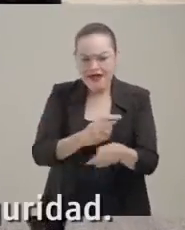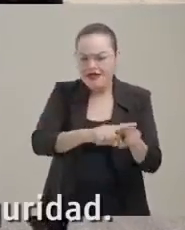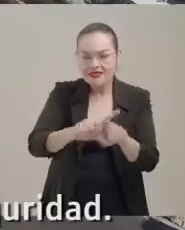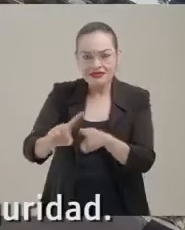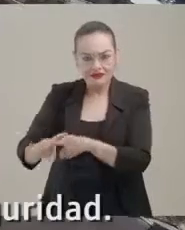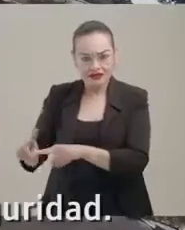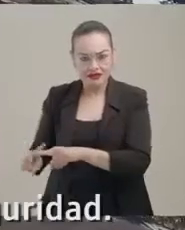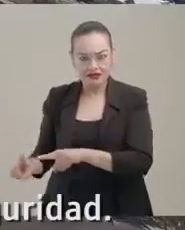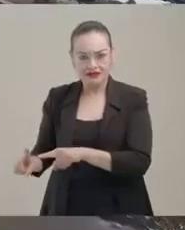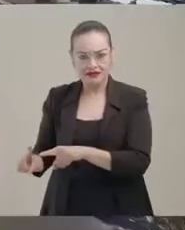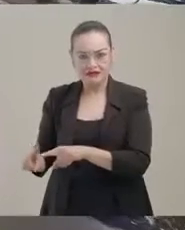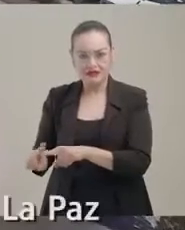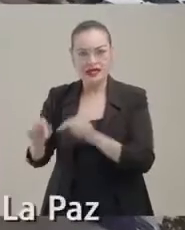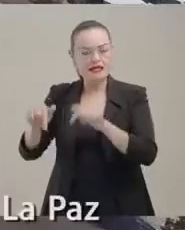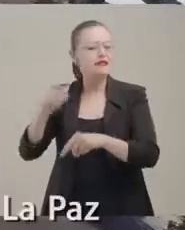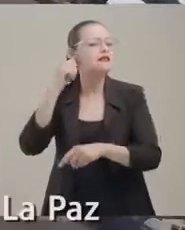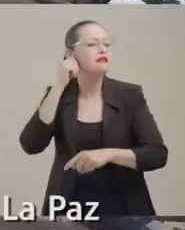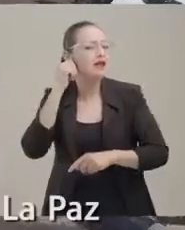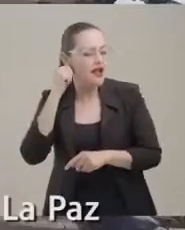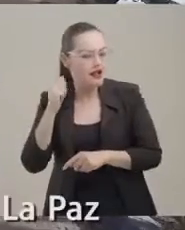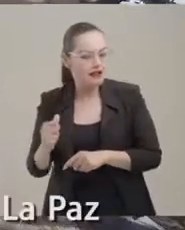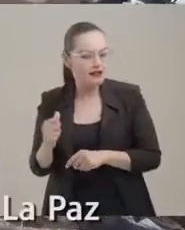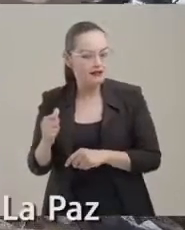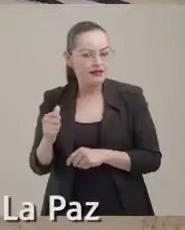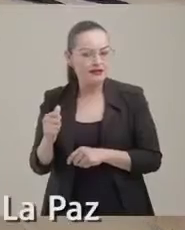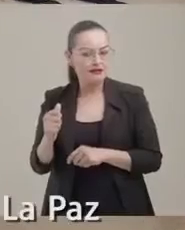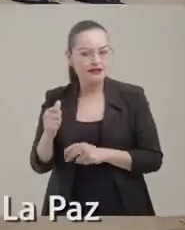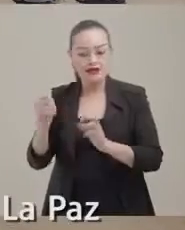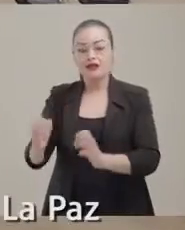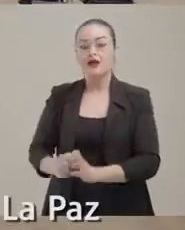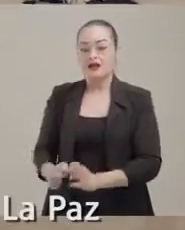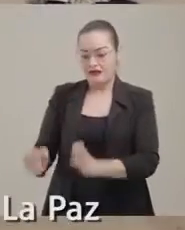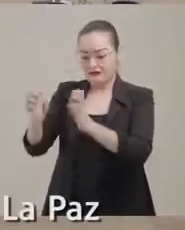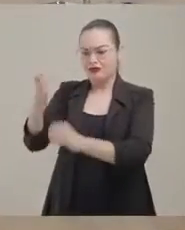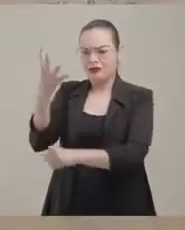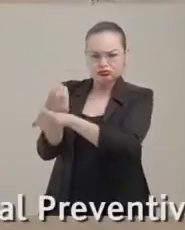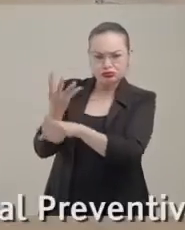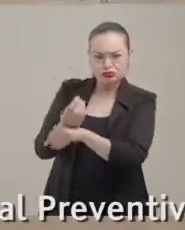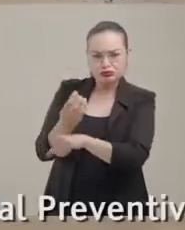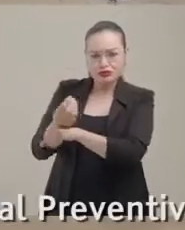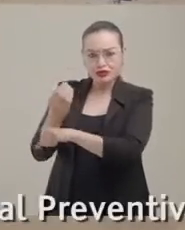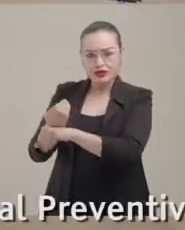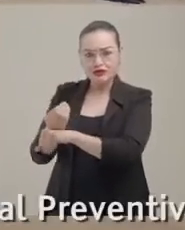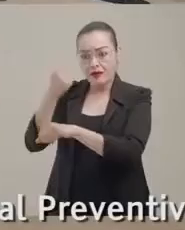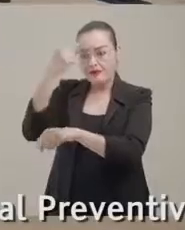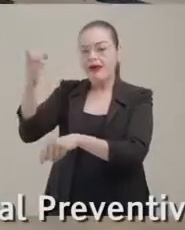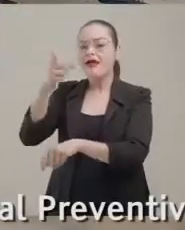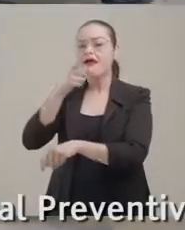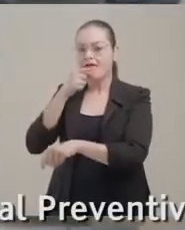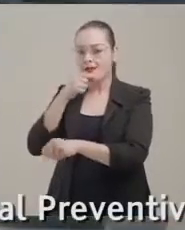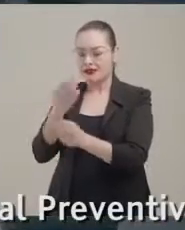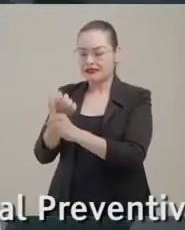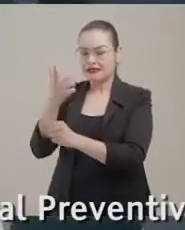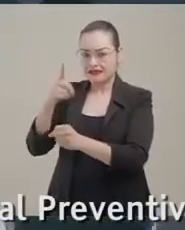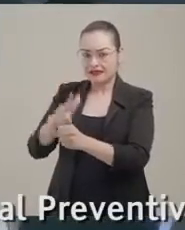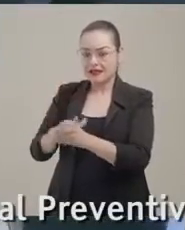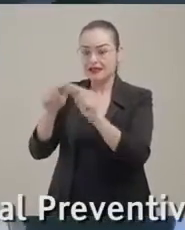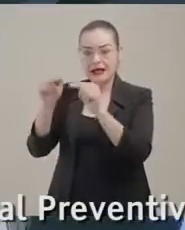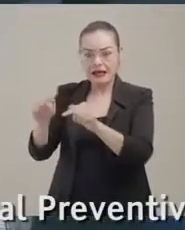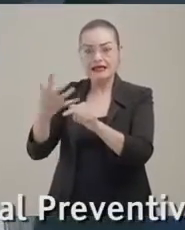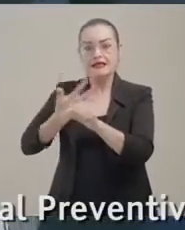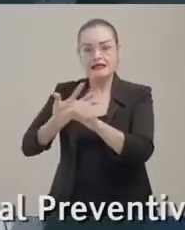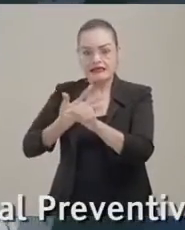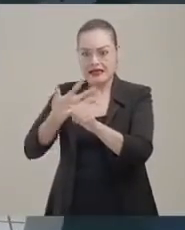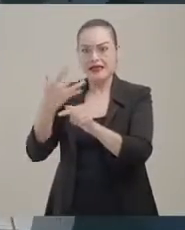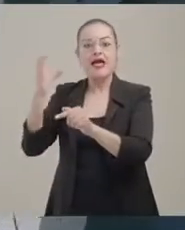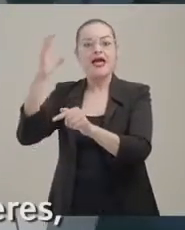diverso en materia de seguridad. Por mencionar algunos, en esta ciudad capital de La Paz, construimos el centro de alojamiento de la Policía